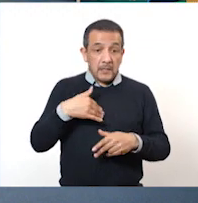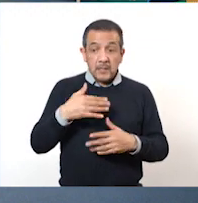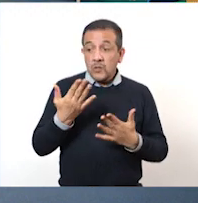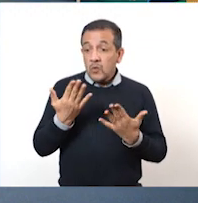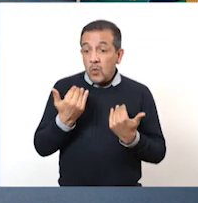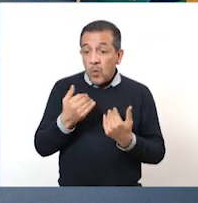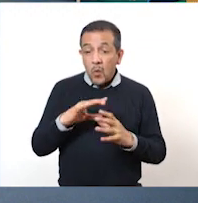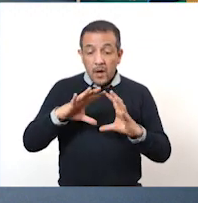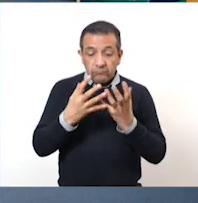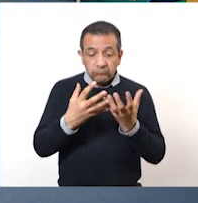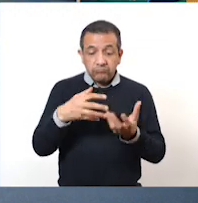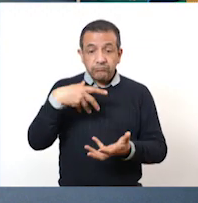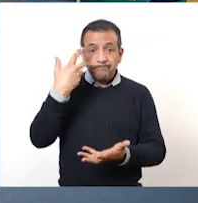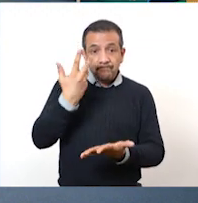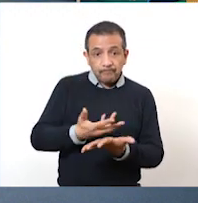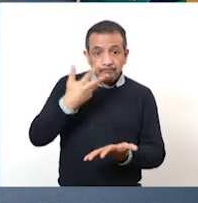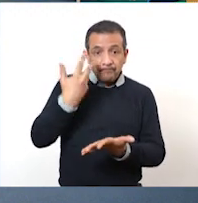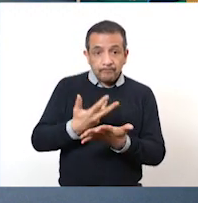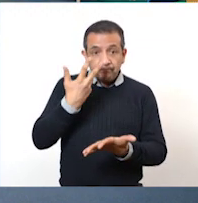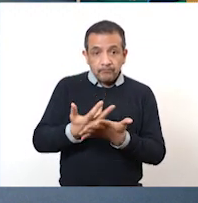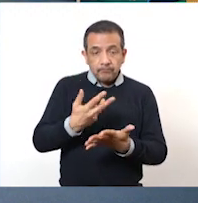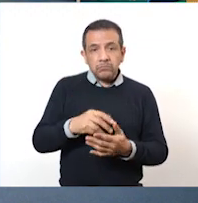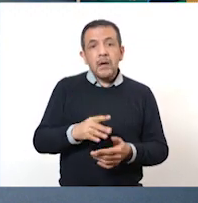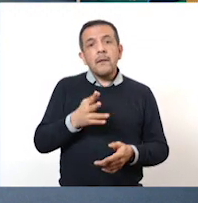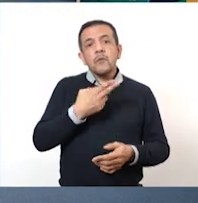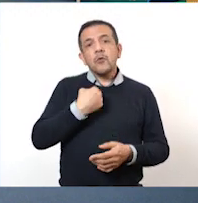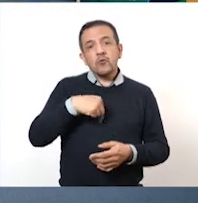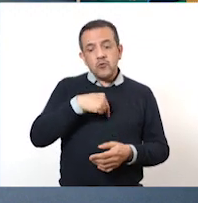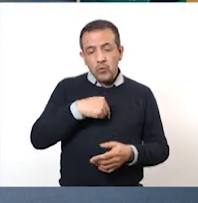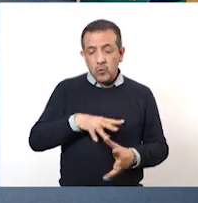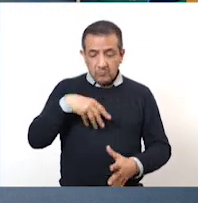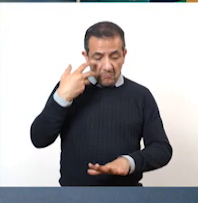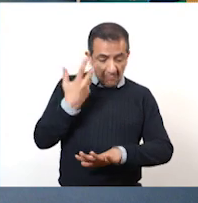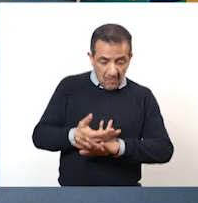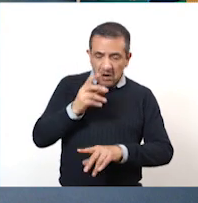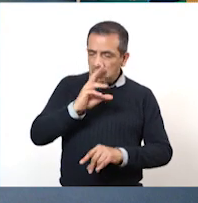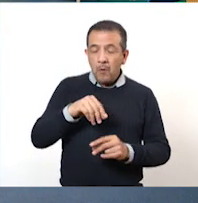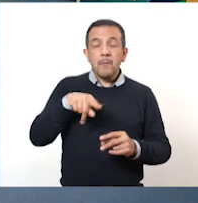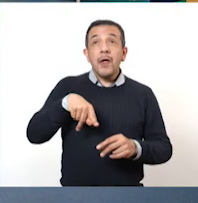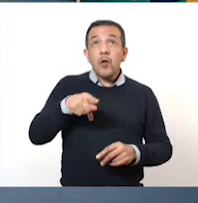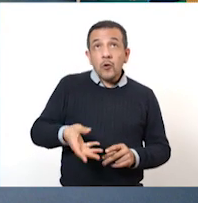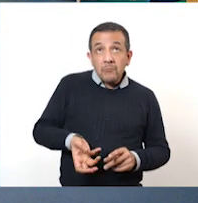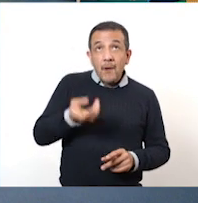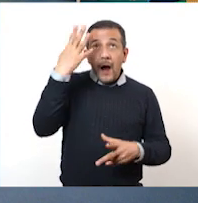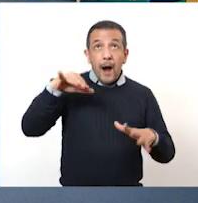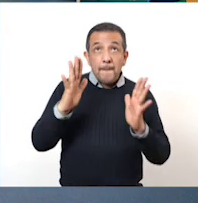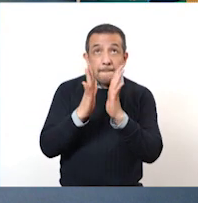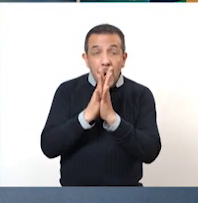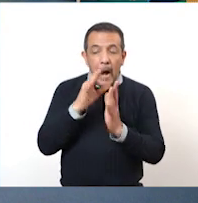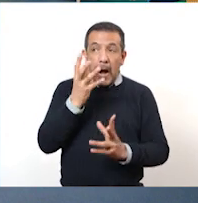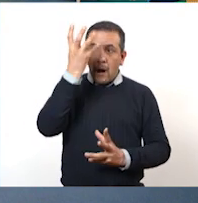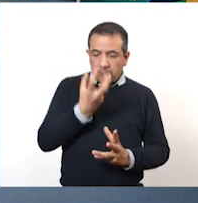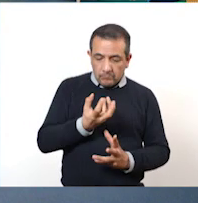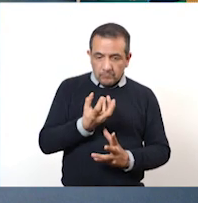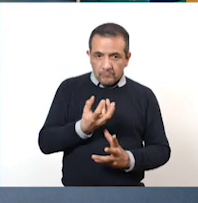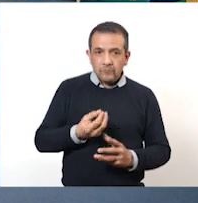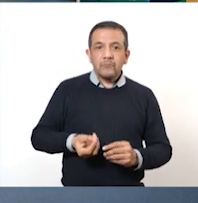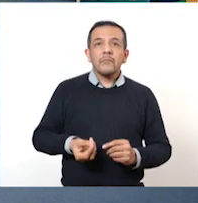Quienes no obtengamos una pelota que bota como esta, que no bota, lo vamos a hacer al revés, hacia arriba. Le damos un aplauso, una